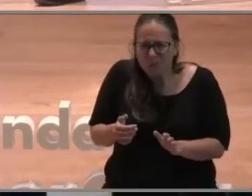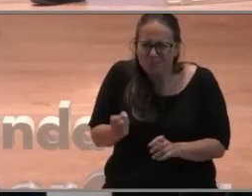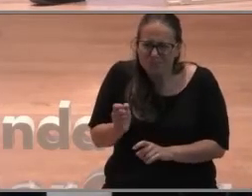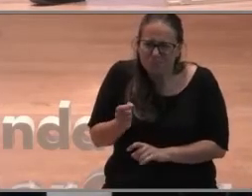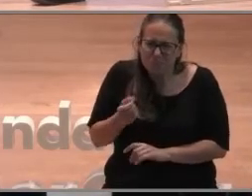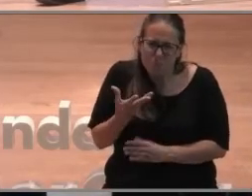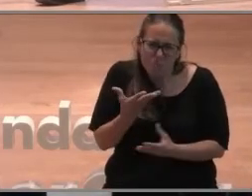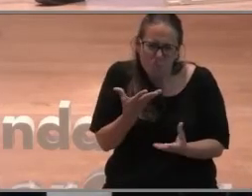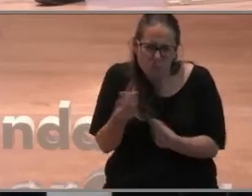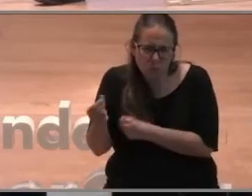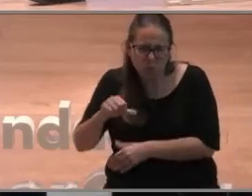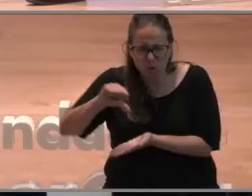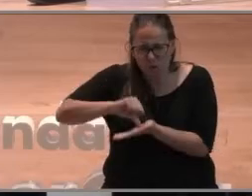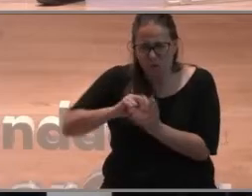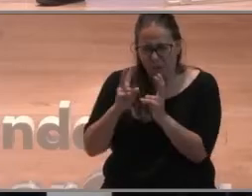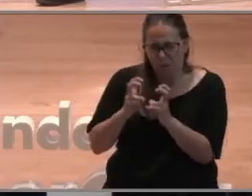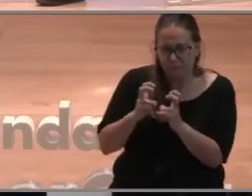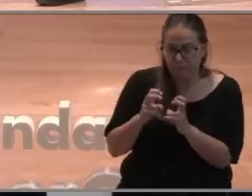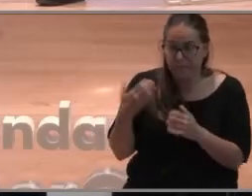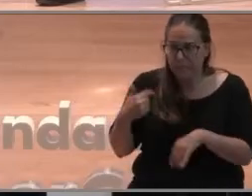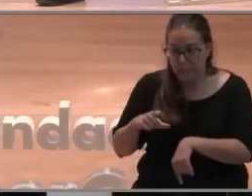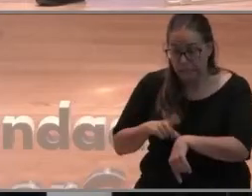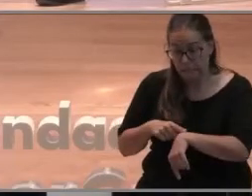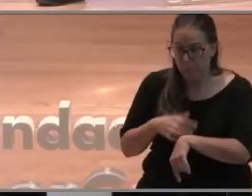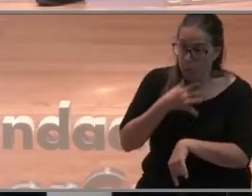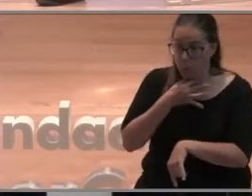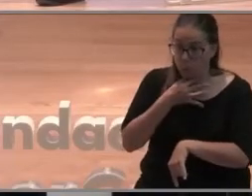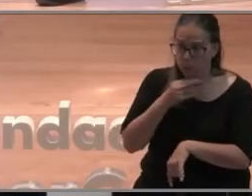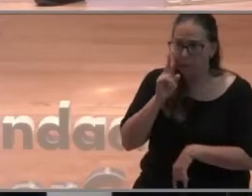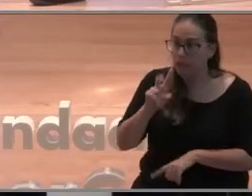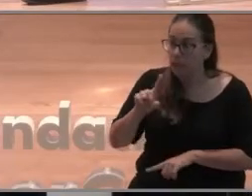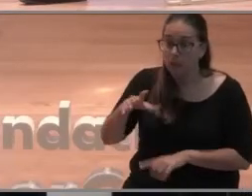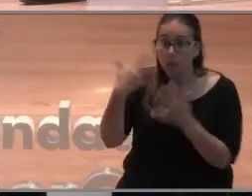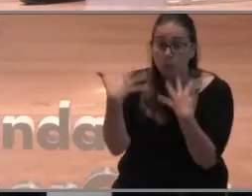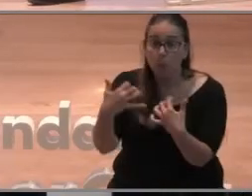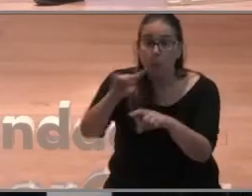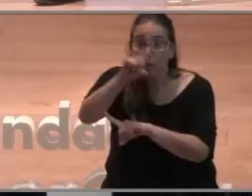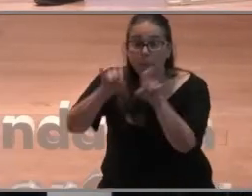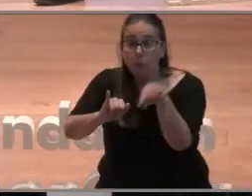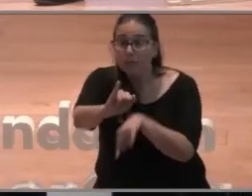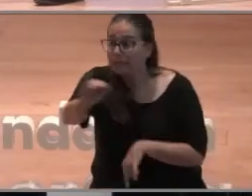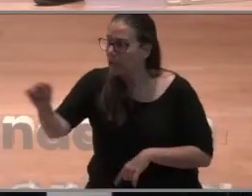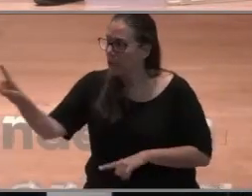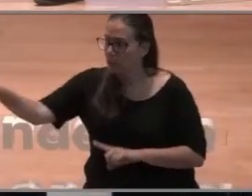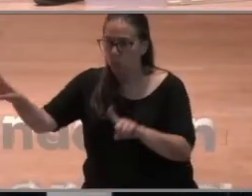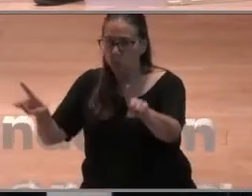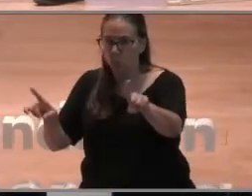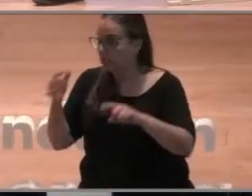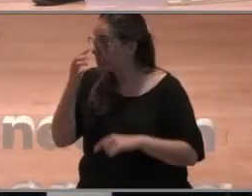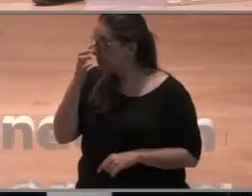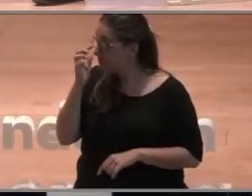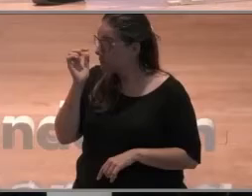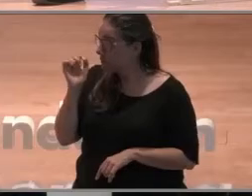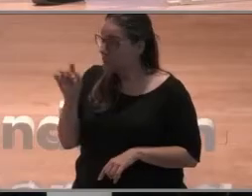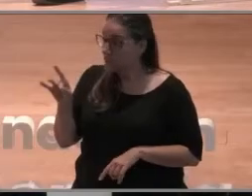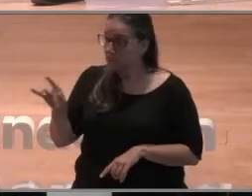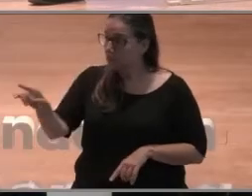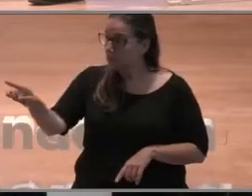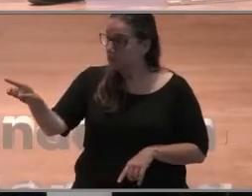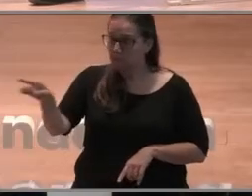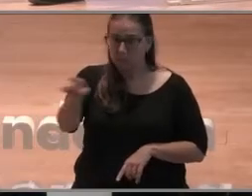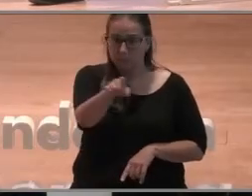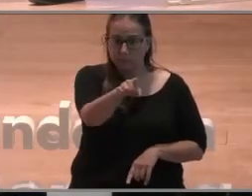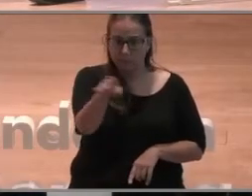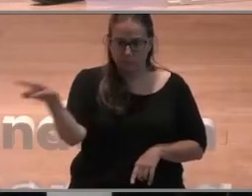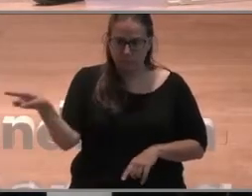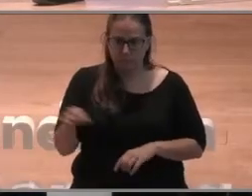Vale. Como vamos ya muy ajustados, si hay preguntas del público. A ver, sí, allí y